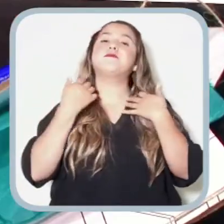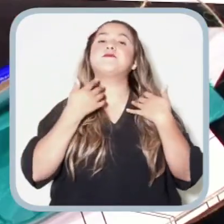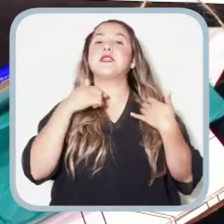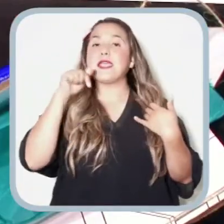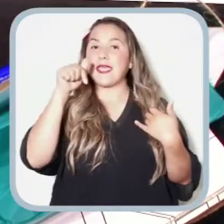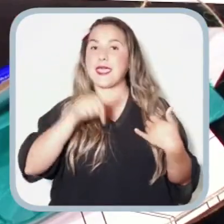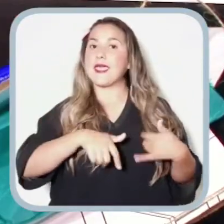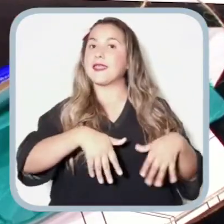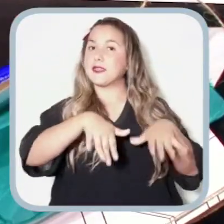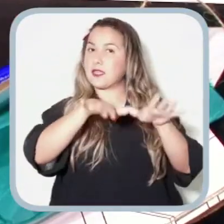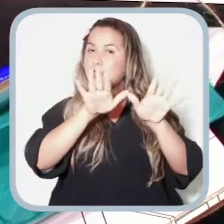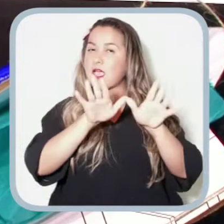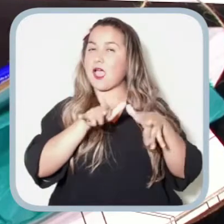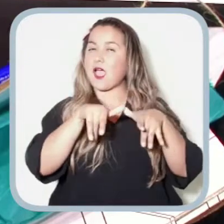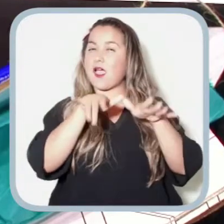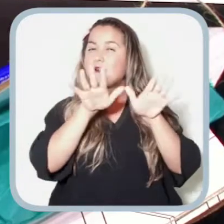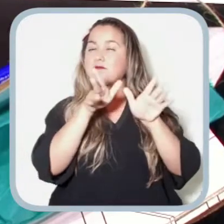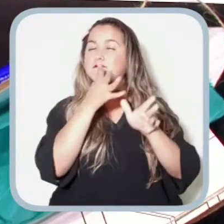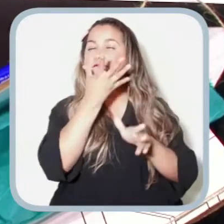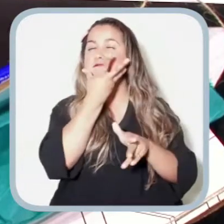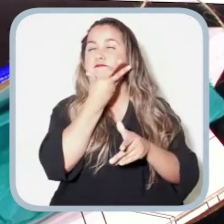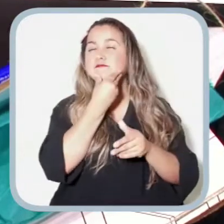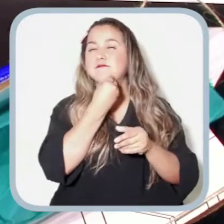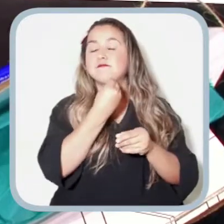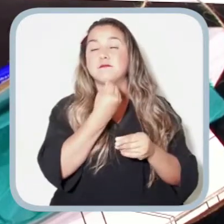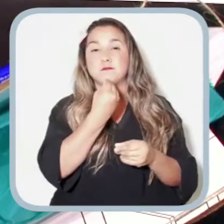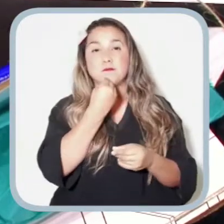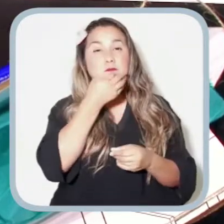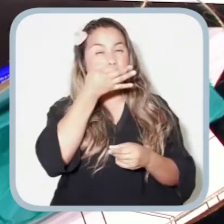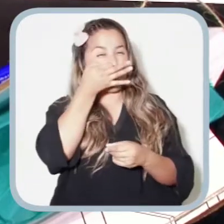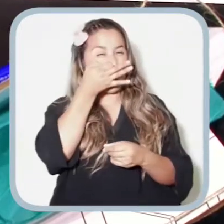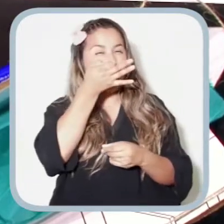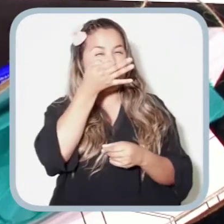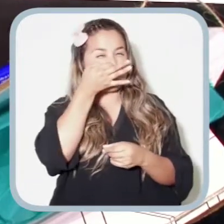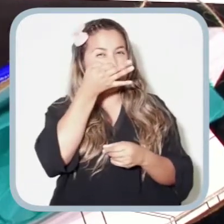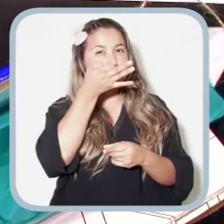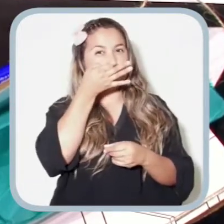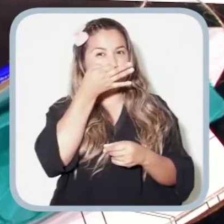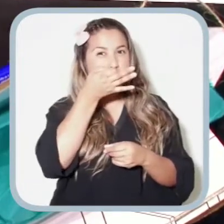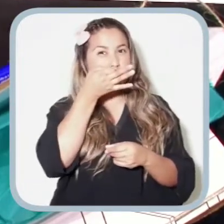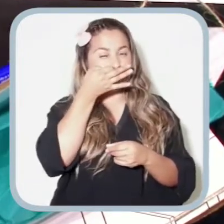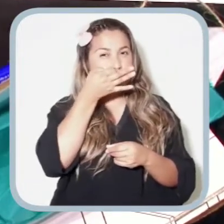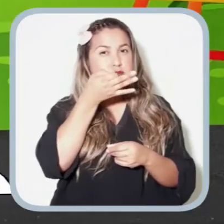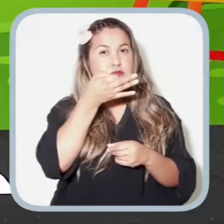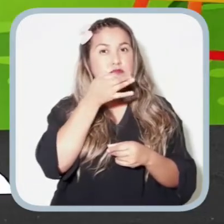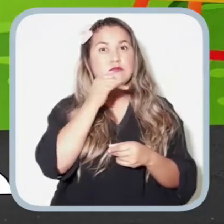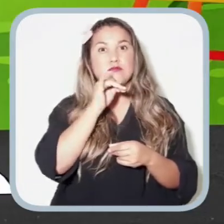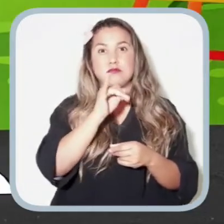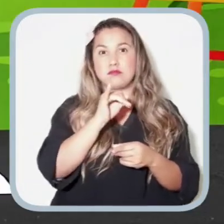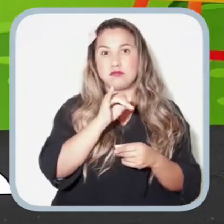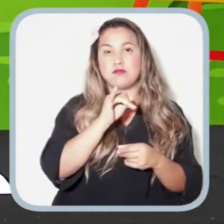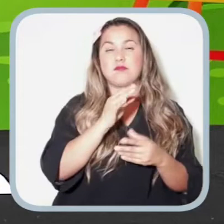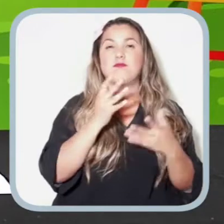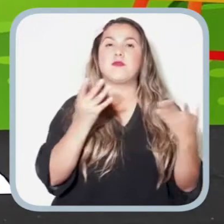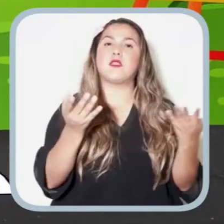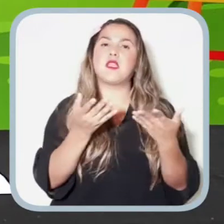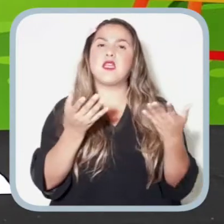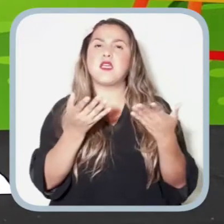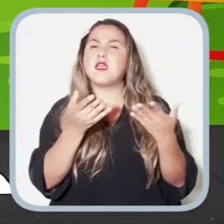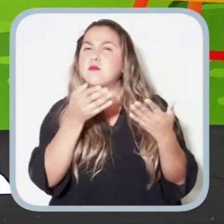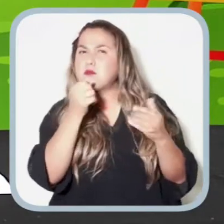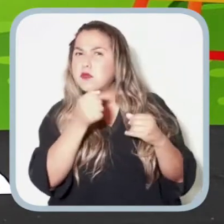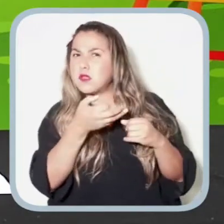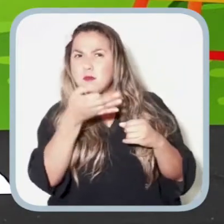en esta ave tan maravillosa también podemos observar un visor mismo sexual qué significa eso